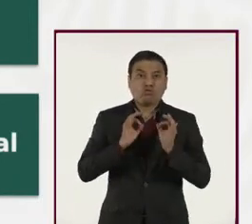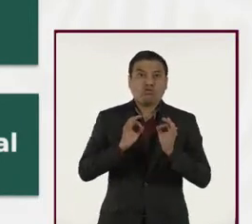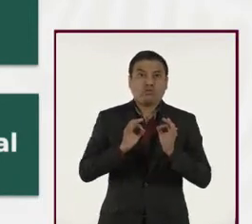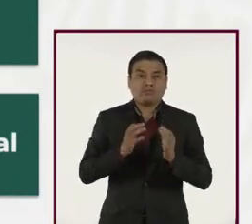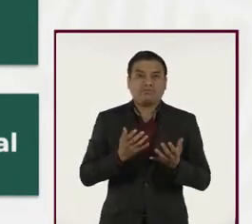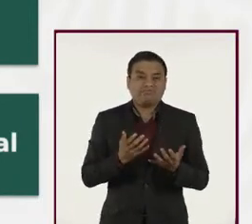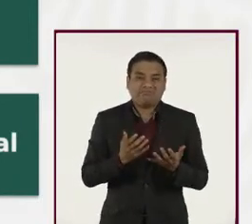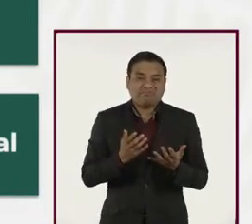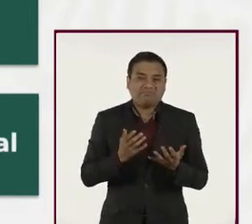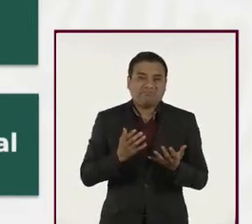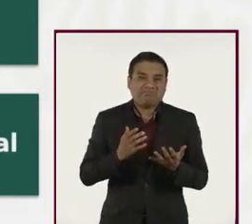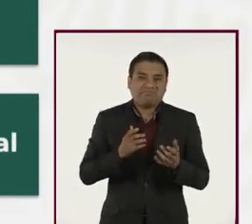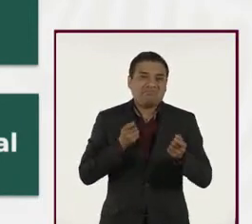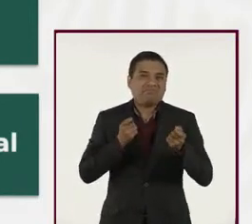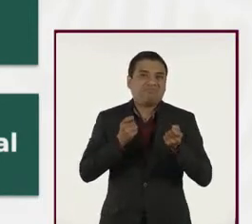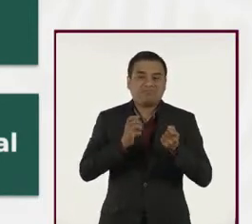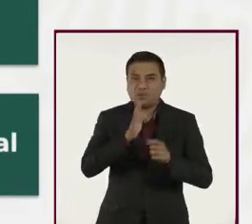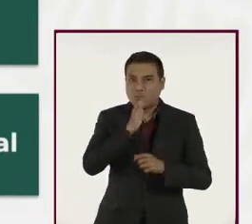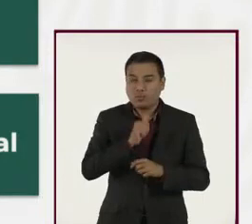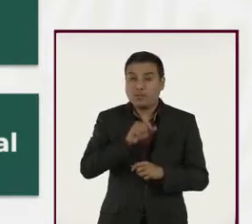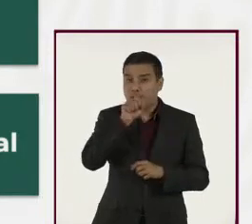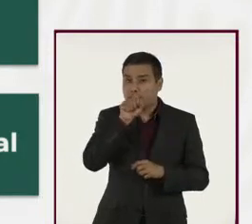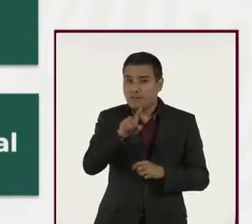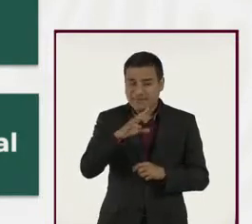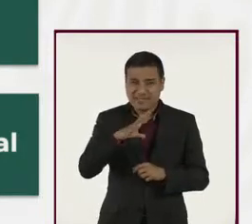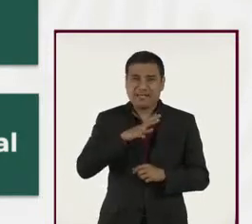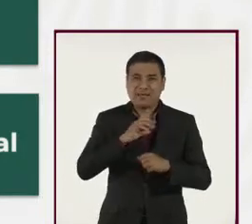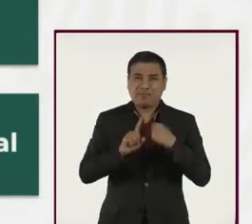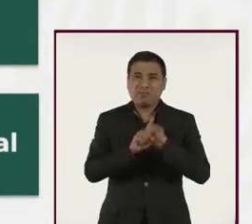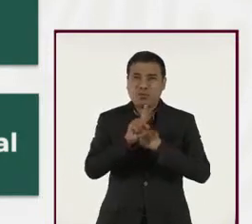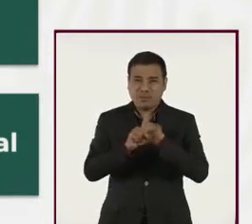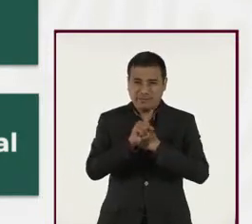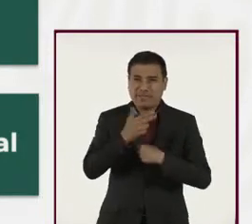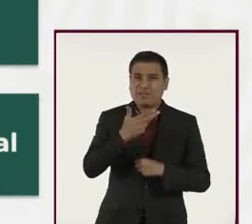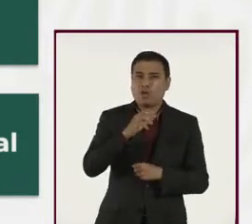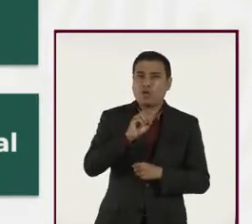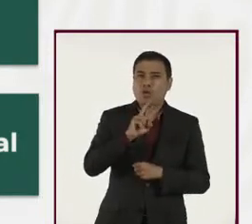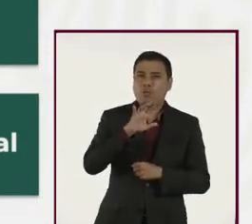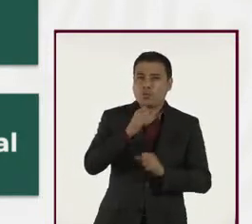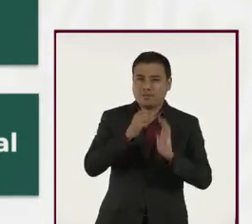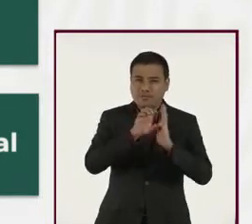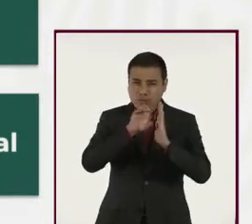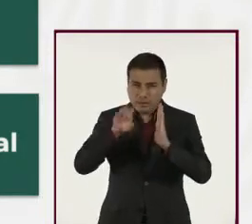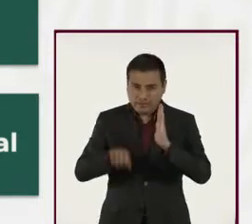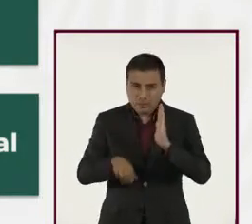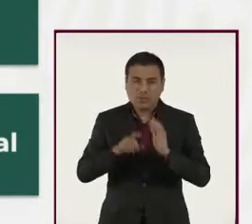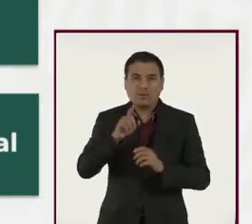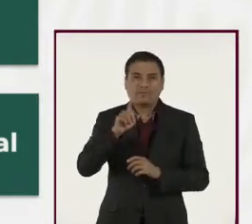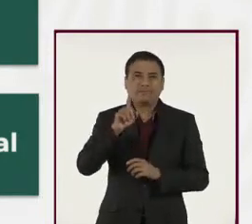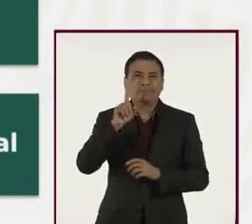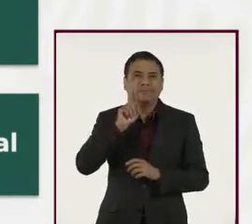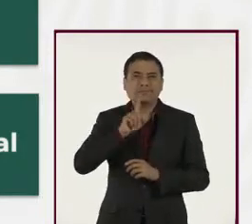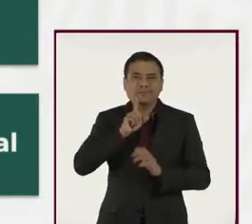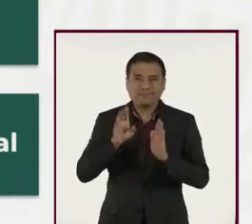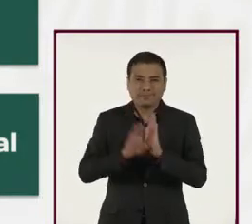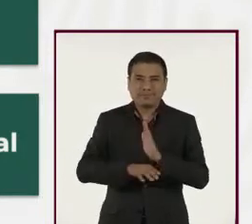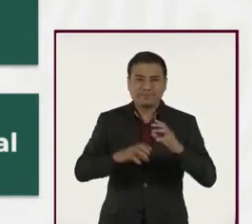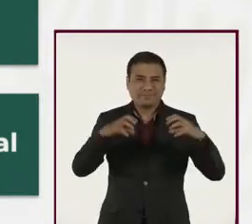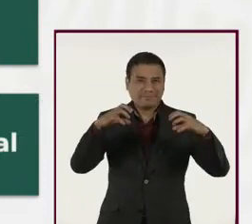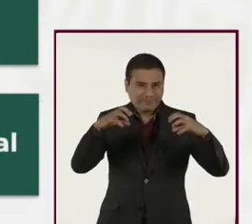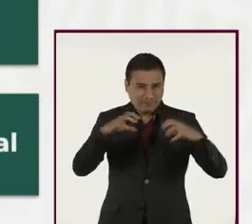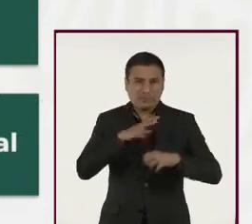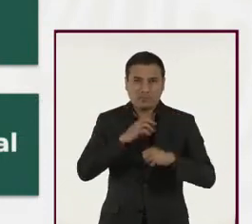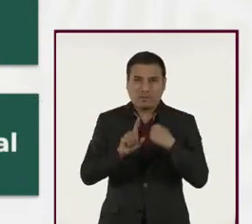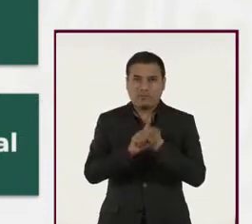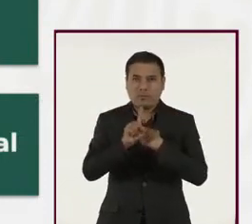otro tipo de alteraciones endocrinológicas a nivel gonadal, como son los ovarios. Otros factores que también